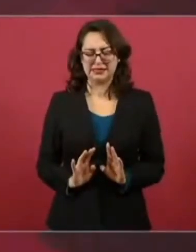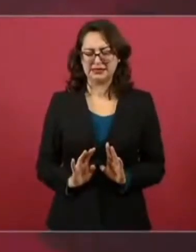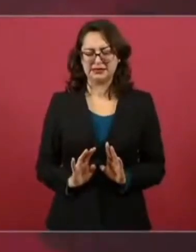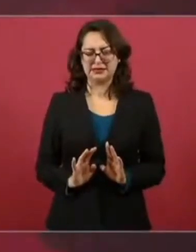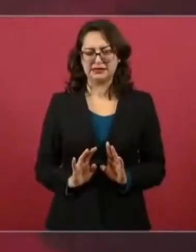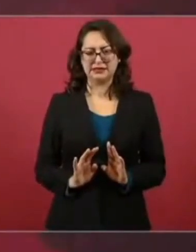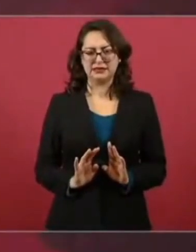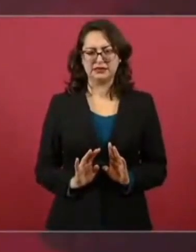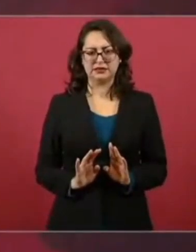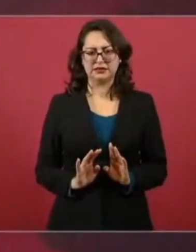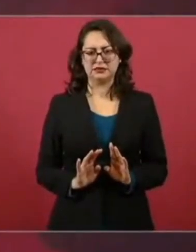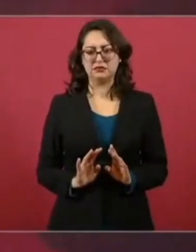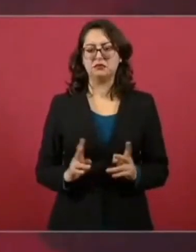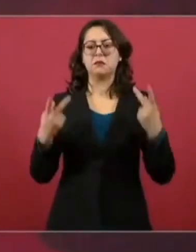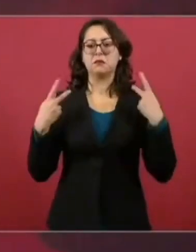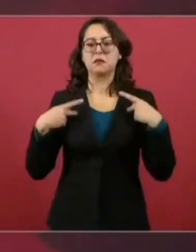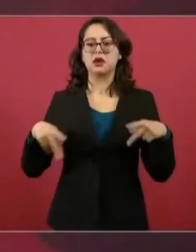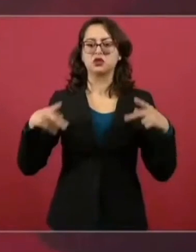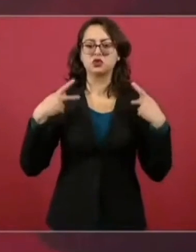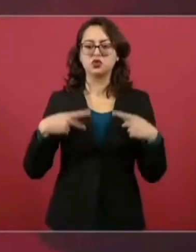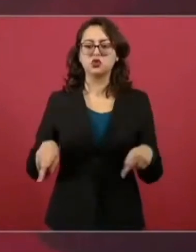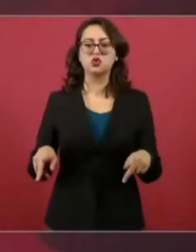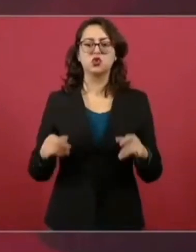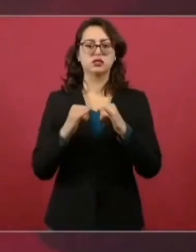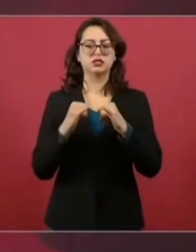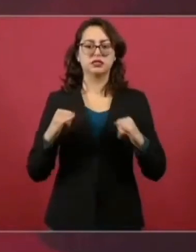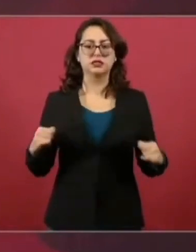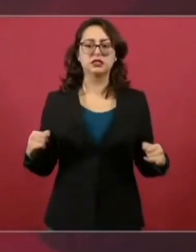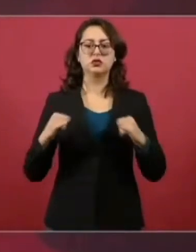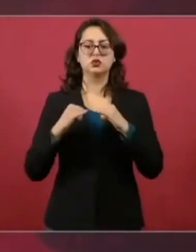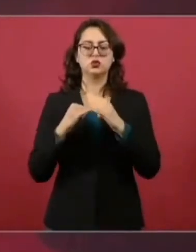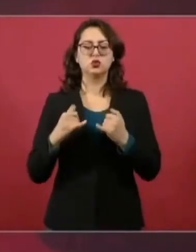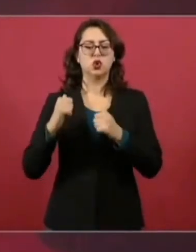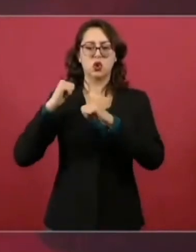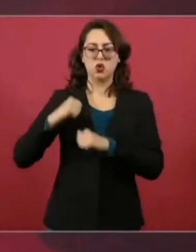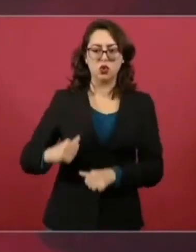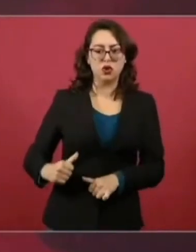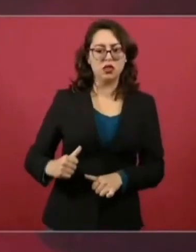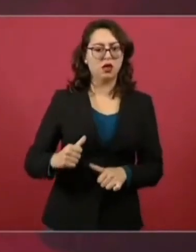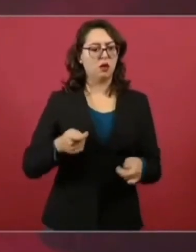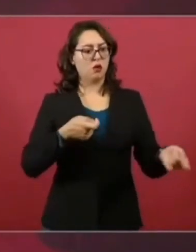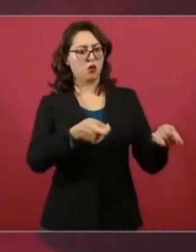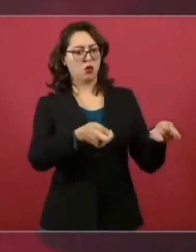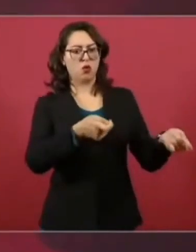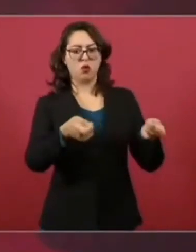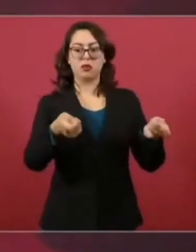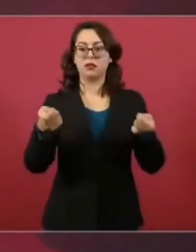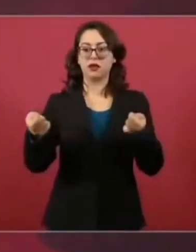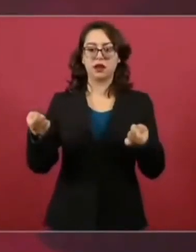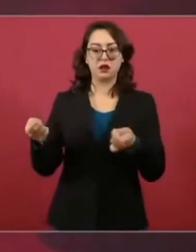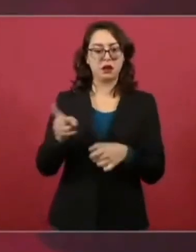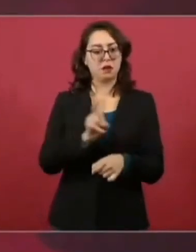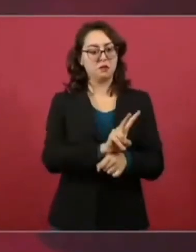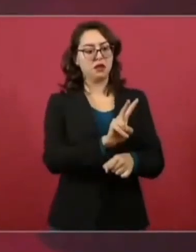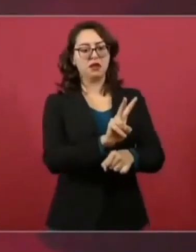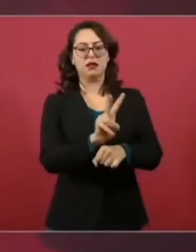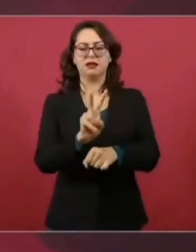factores, personas, instituciones. No hay que